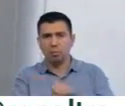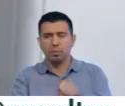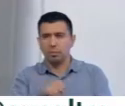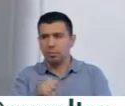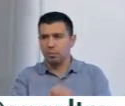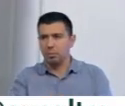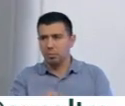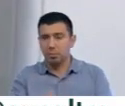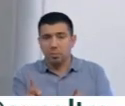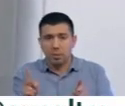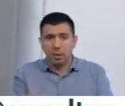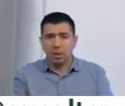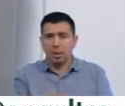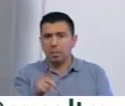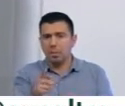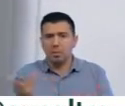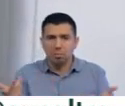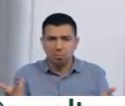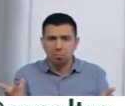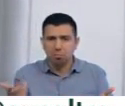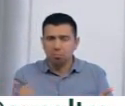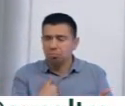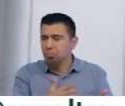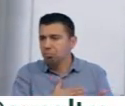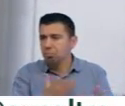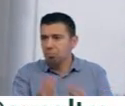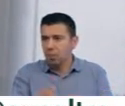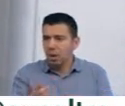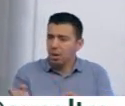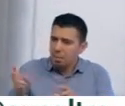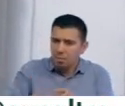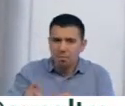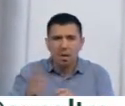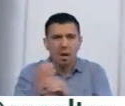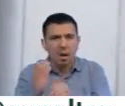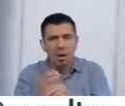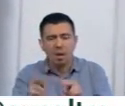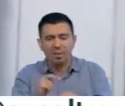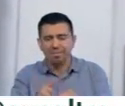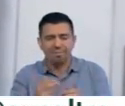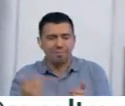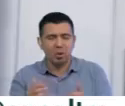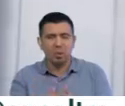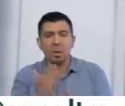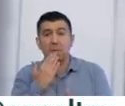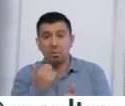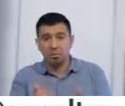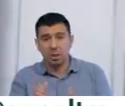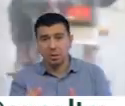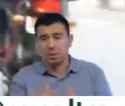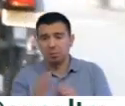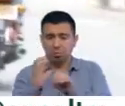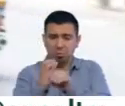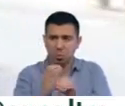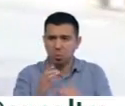Y la gente pues toma su transporte normal, servicio público está normal, taxi,